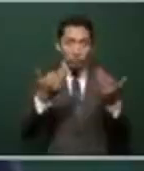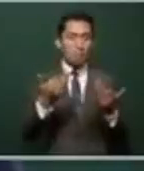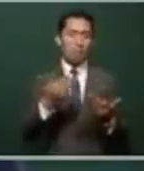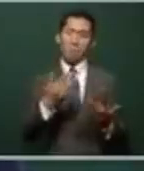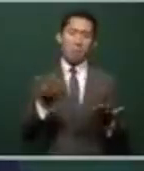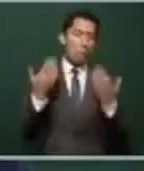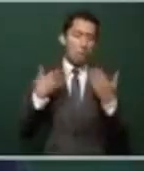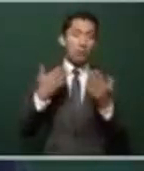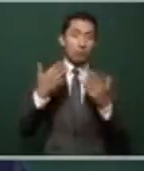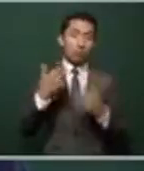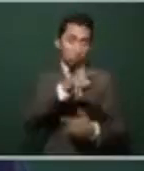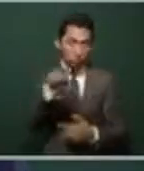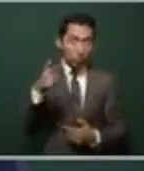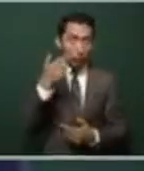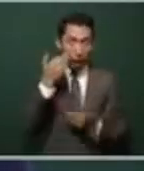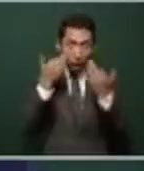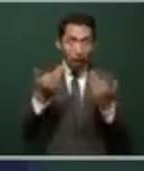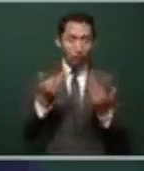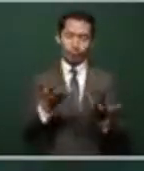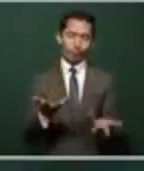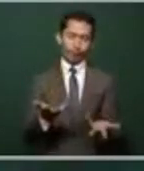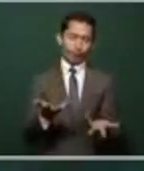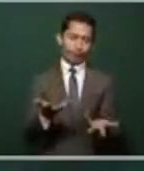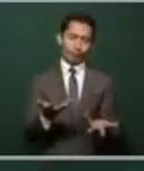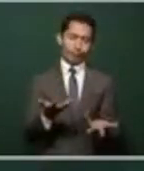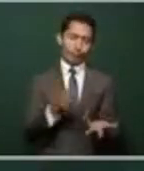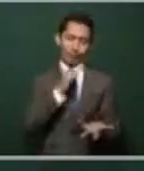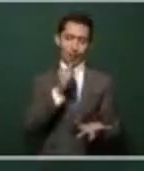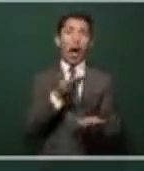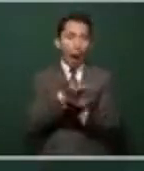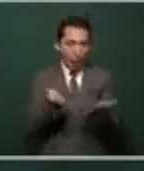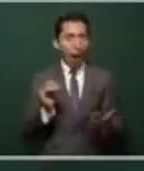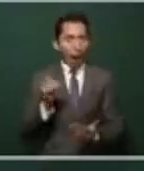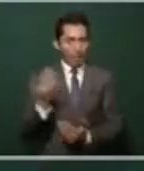visto de que se aprobara